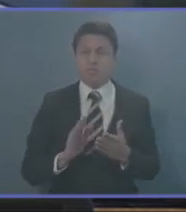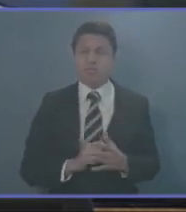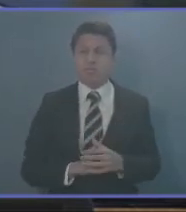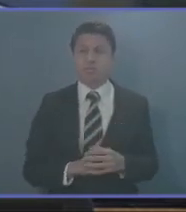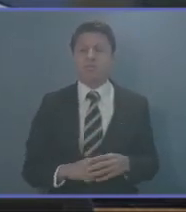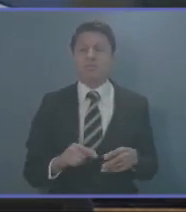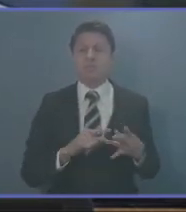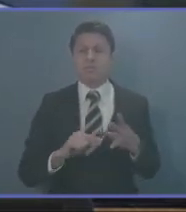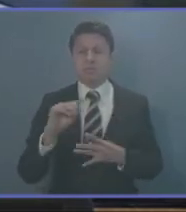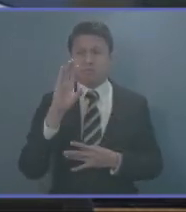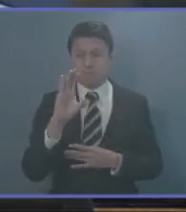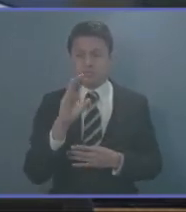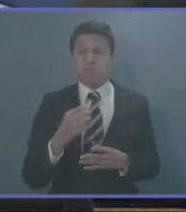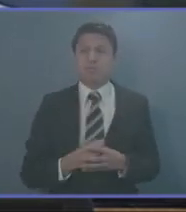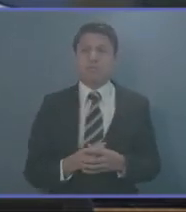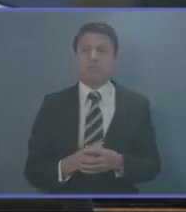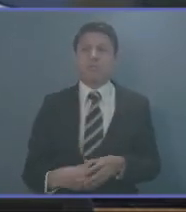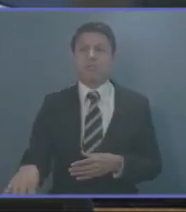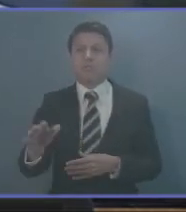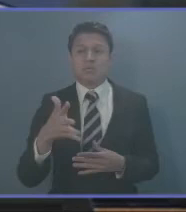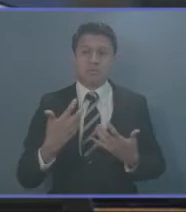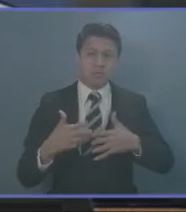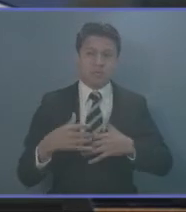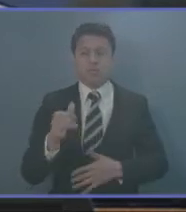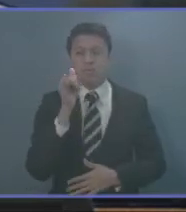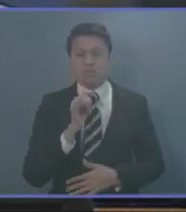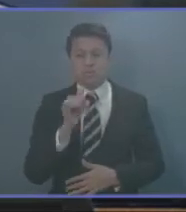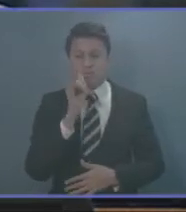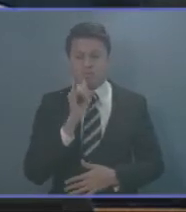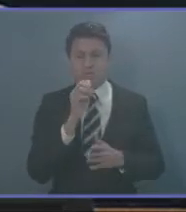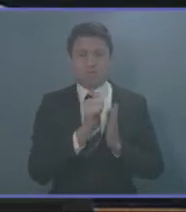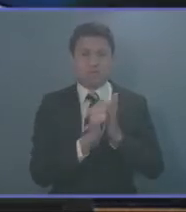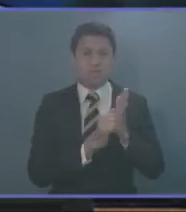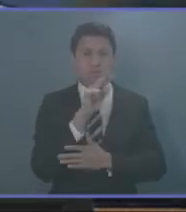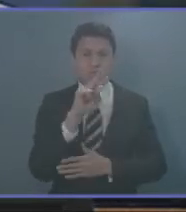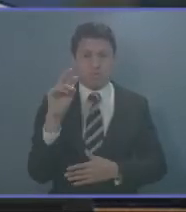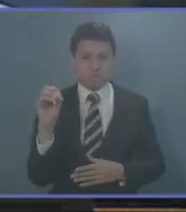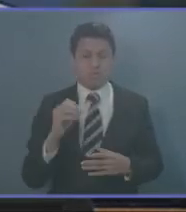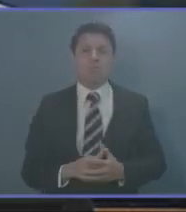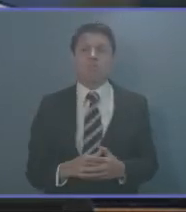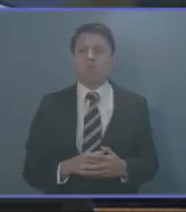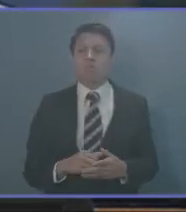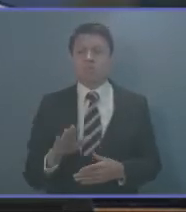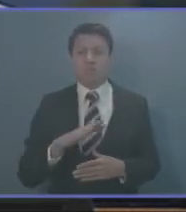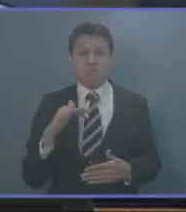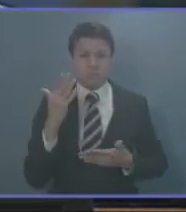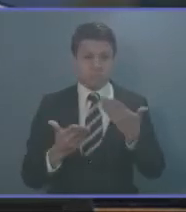C. Cervecerías o venta de licores. Artículo 20. Las salas de